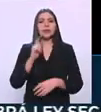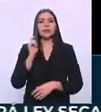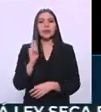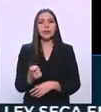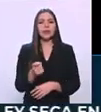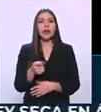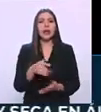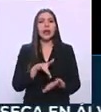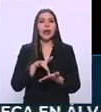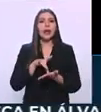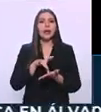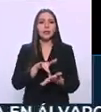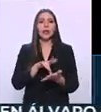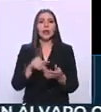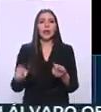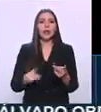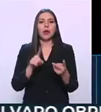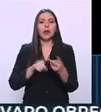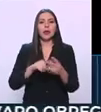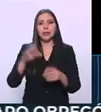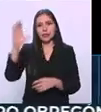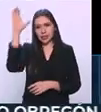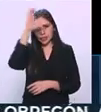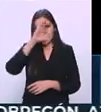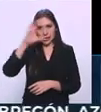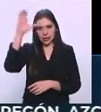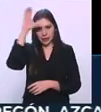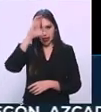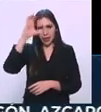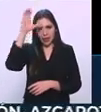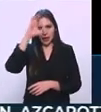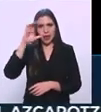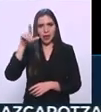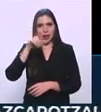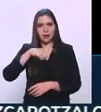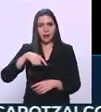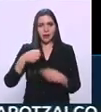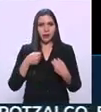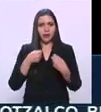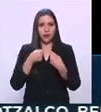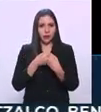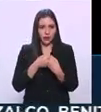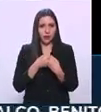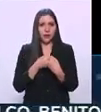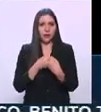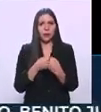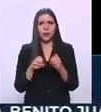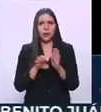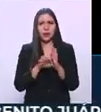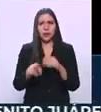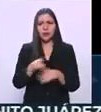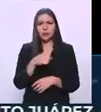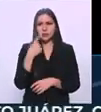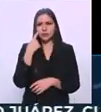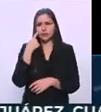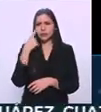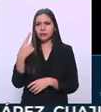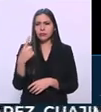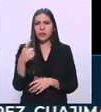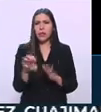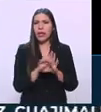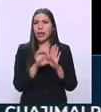del apoyo a la ciencia de frontera. Y si nosotros visualizamos la ciencia de frontera como un árbol